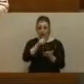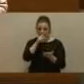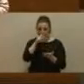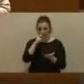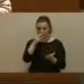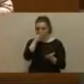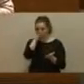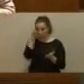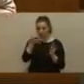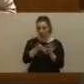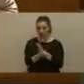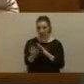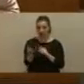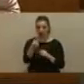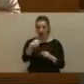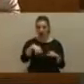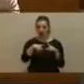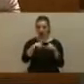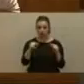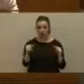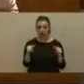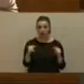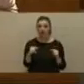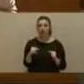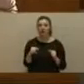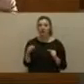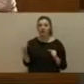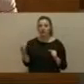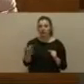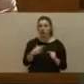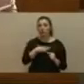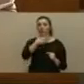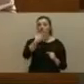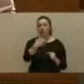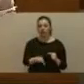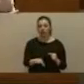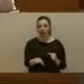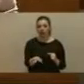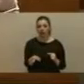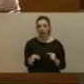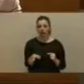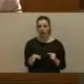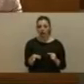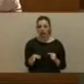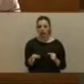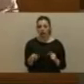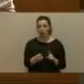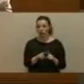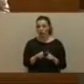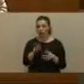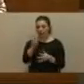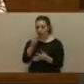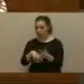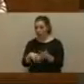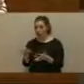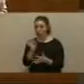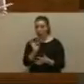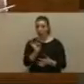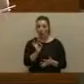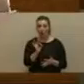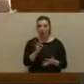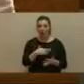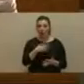es decir, que en Asturias exista la posibilidad que existe en Cataluña o que existe